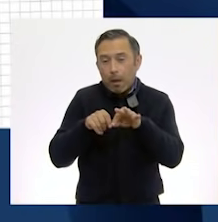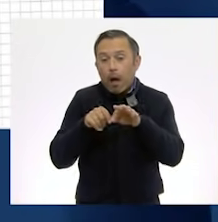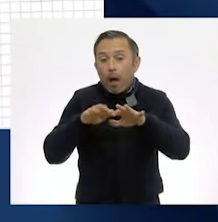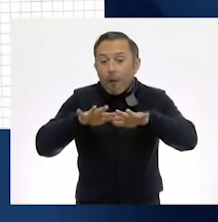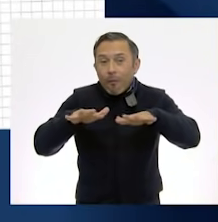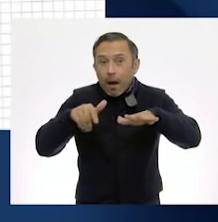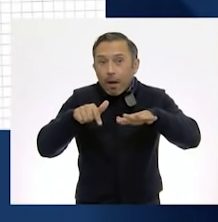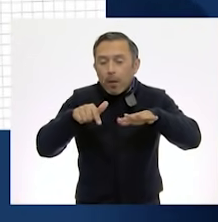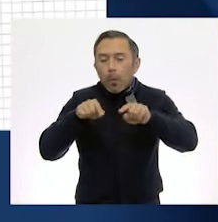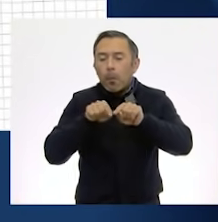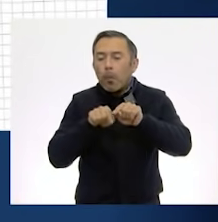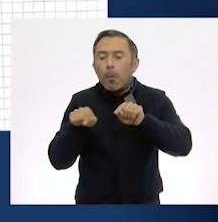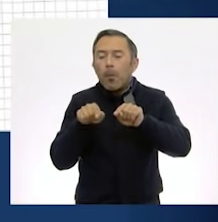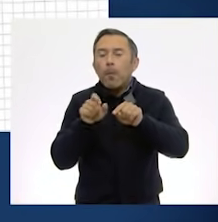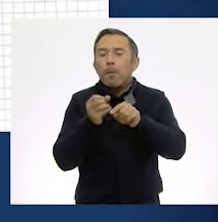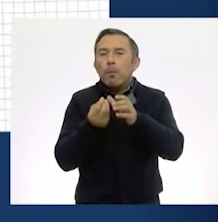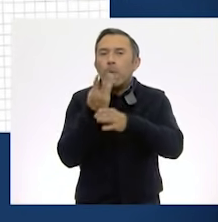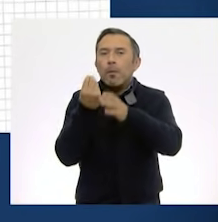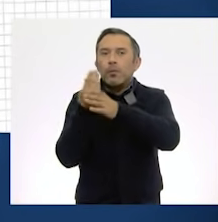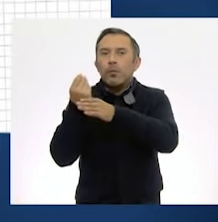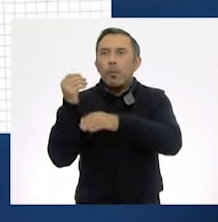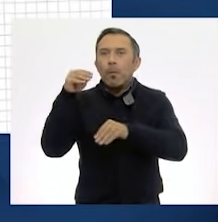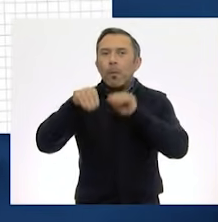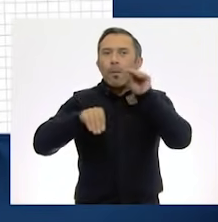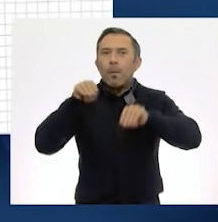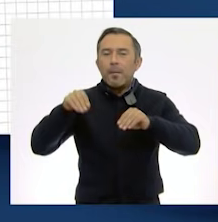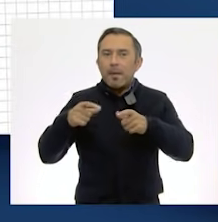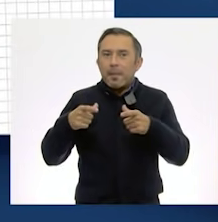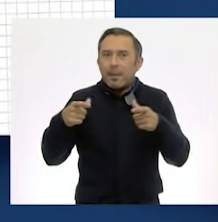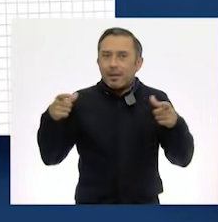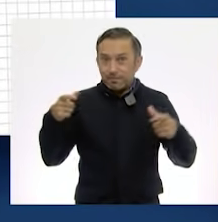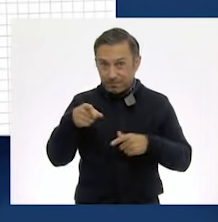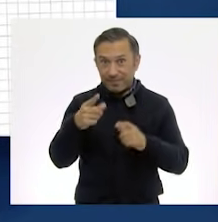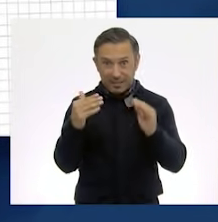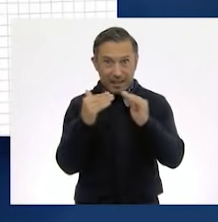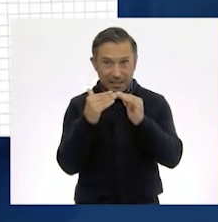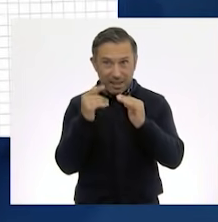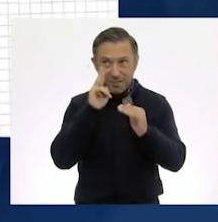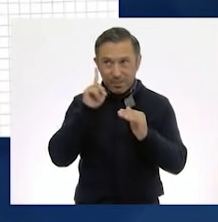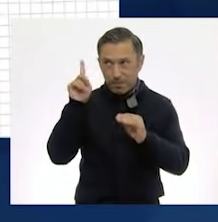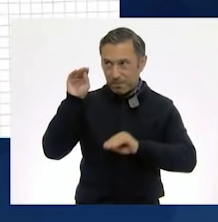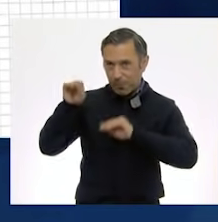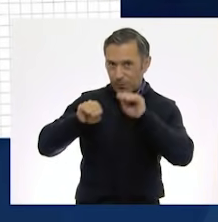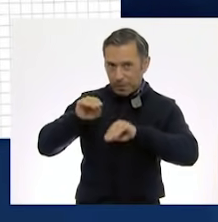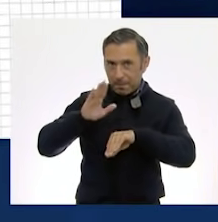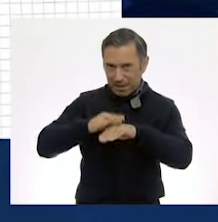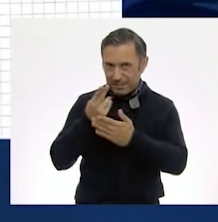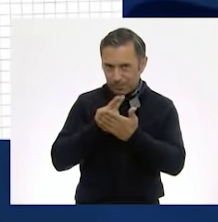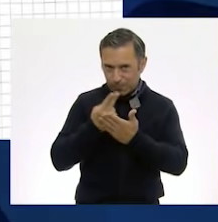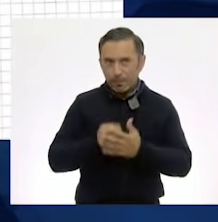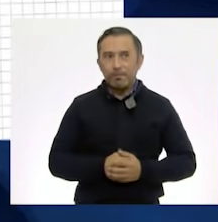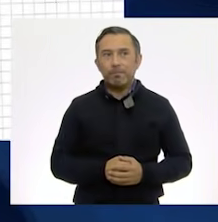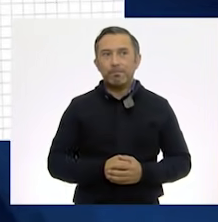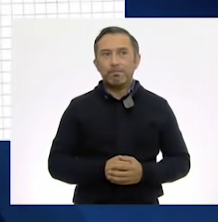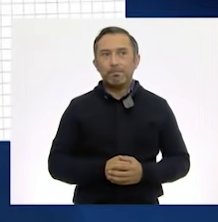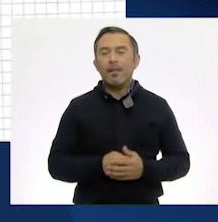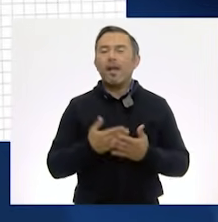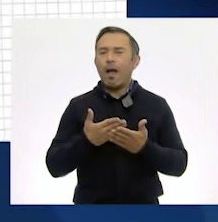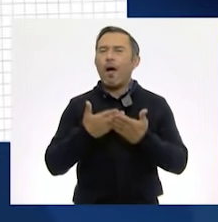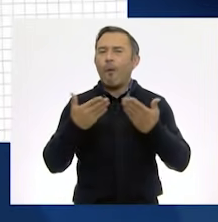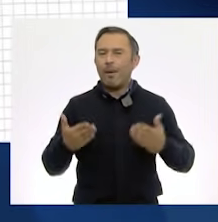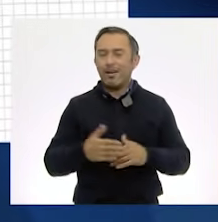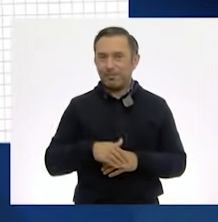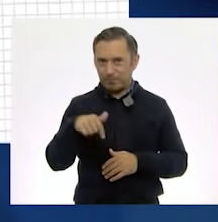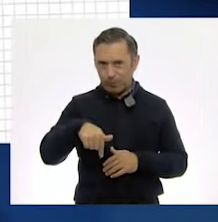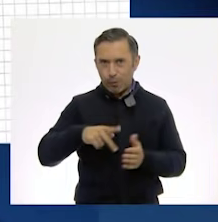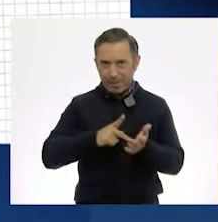bien. Y bueno, en casa sigan construyendo su esquema. ¿Qué te parece si ahora regresamos al set de Aprende en Casa?